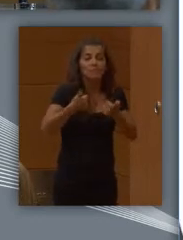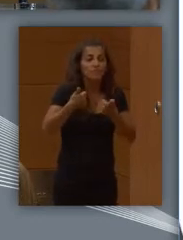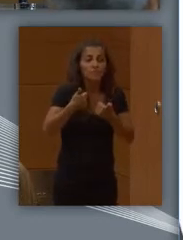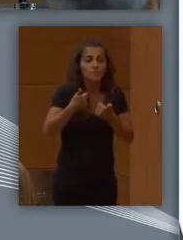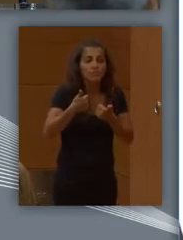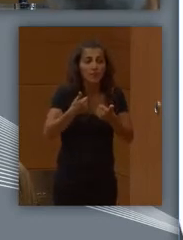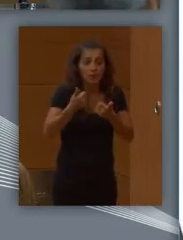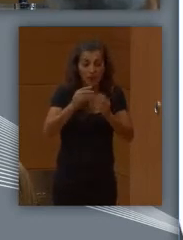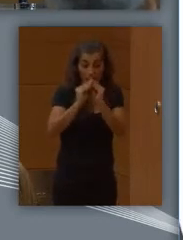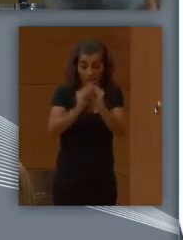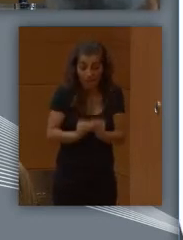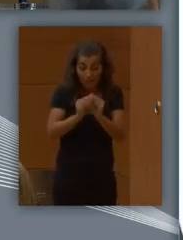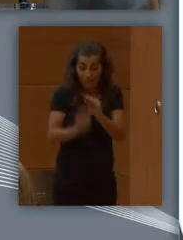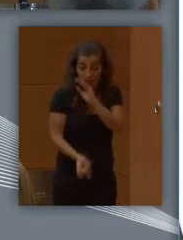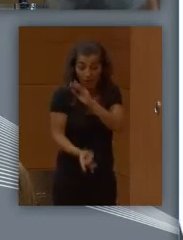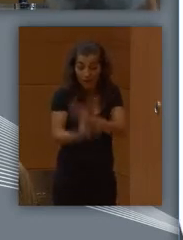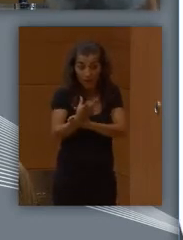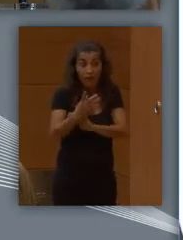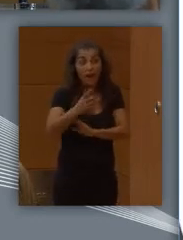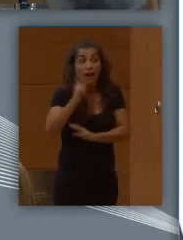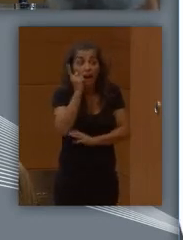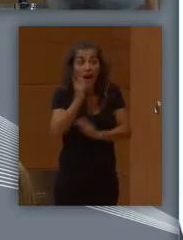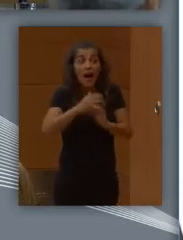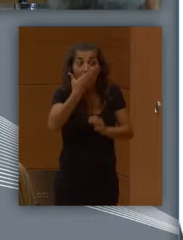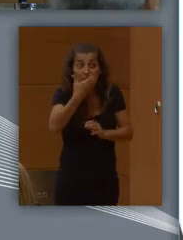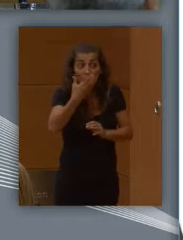desde luego la usabilidad. ¿De acuerdo?